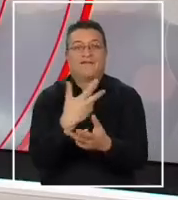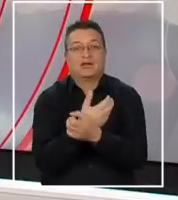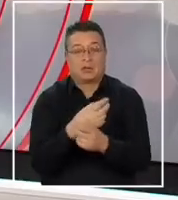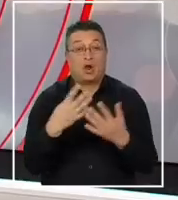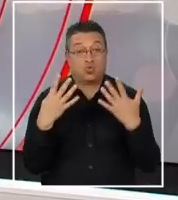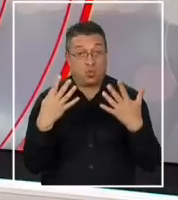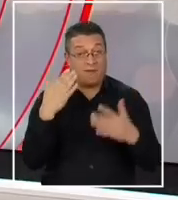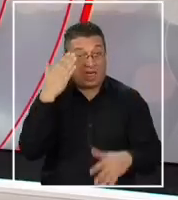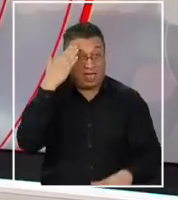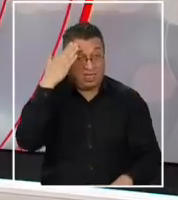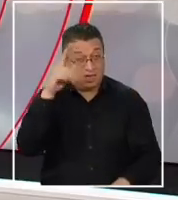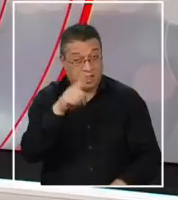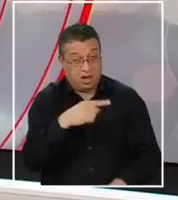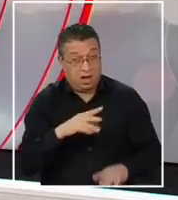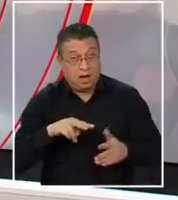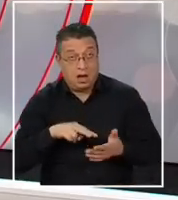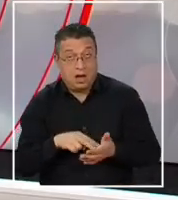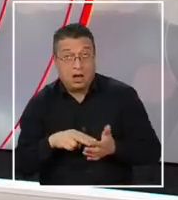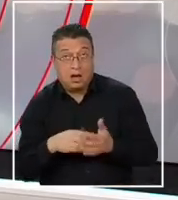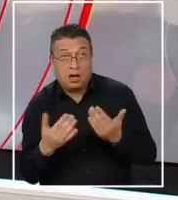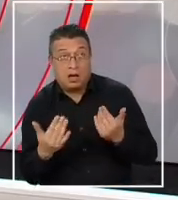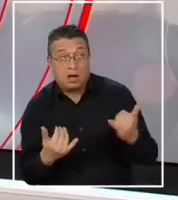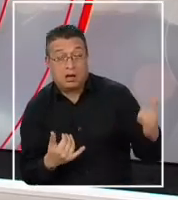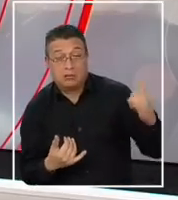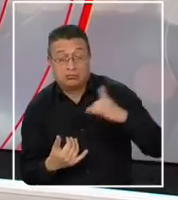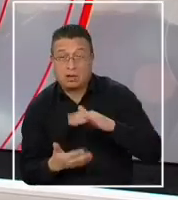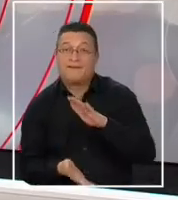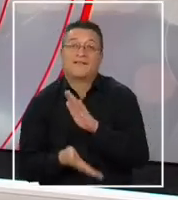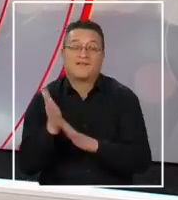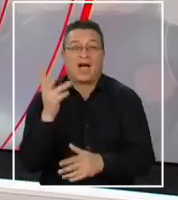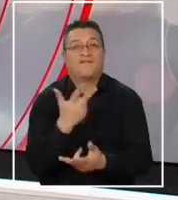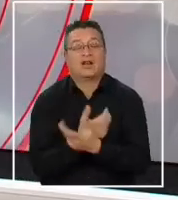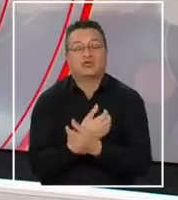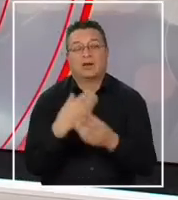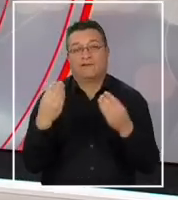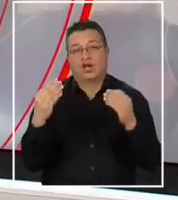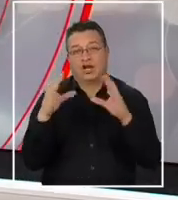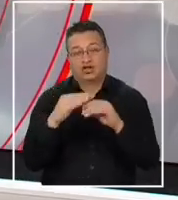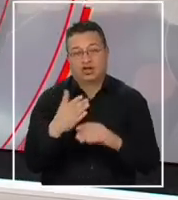9 días esperando para poder volver a Venezuela. Buenas noches, Josefa.